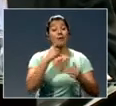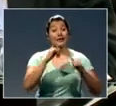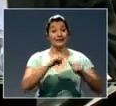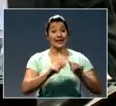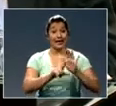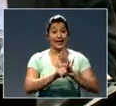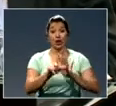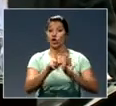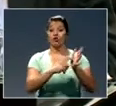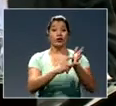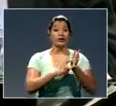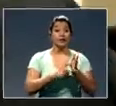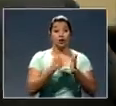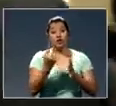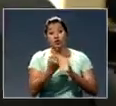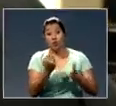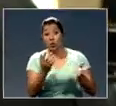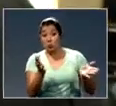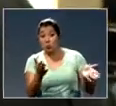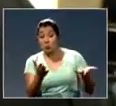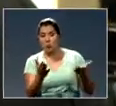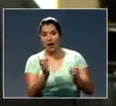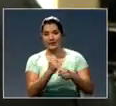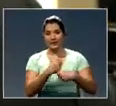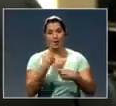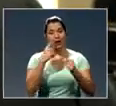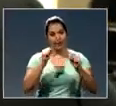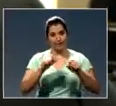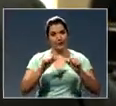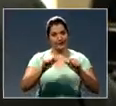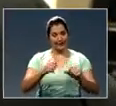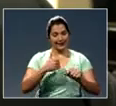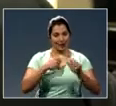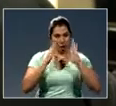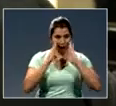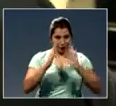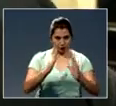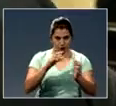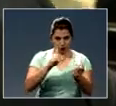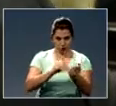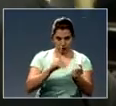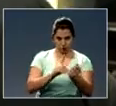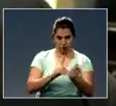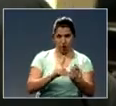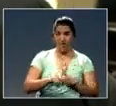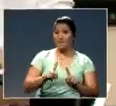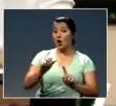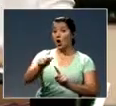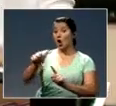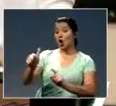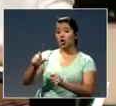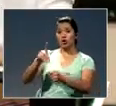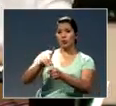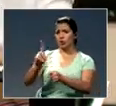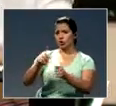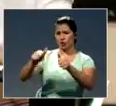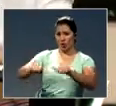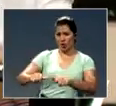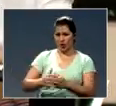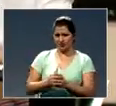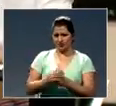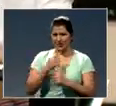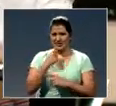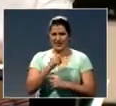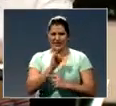sino solo una invitación a hacerlo para que puedan continuar recibiendo el tratamiento, argumento que rechazan otros diputados, calificando a la moción